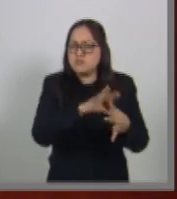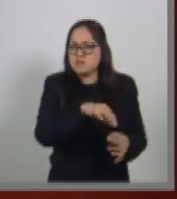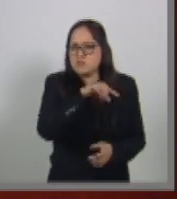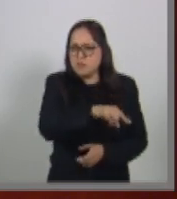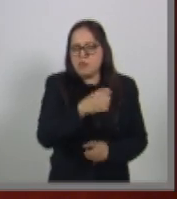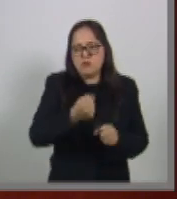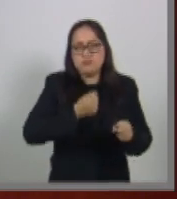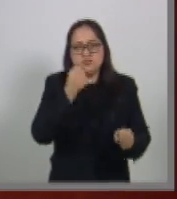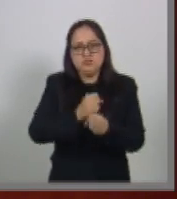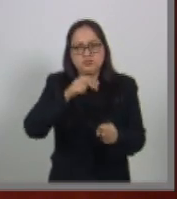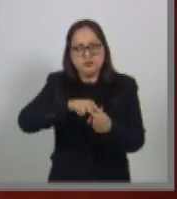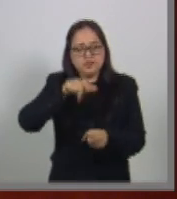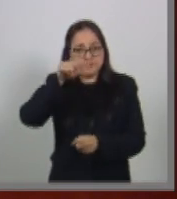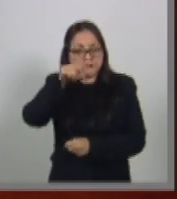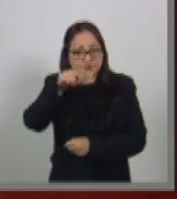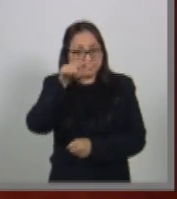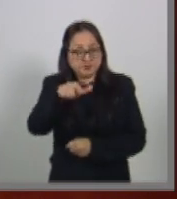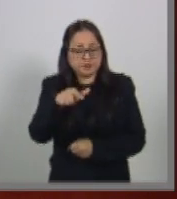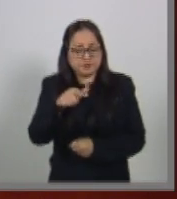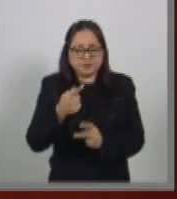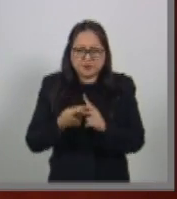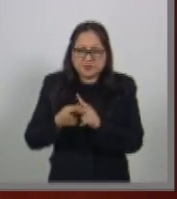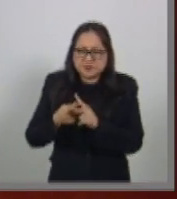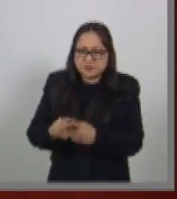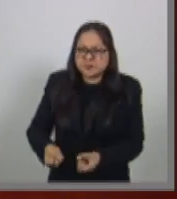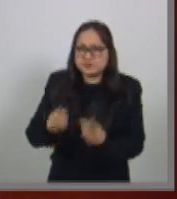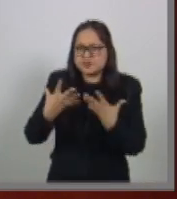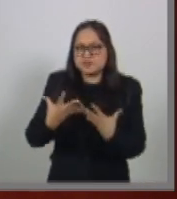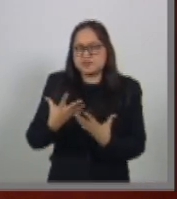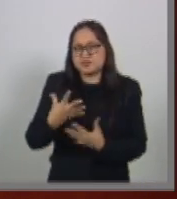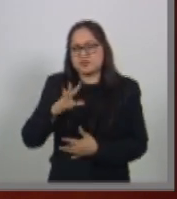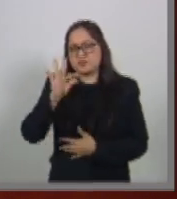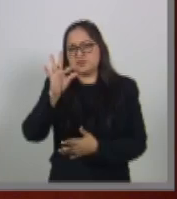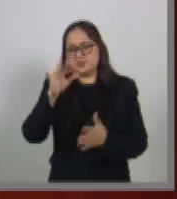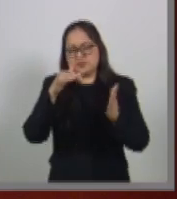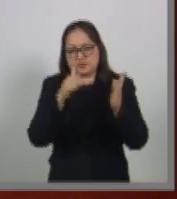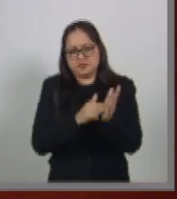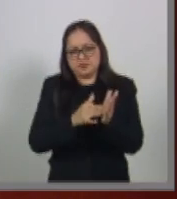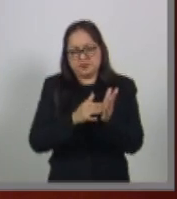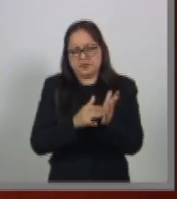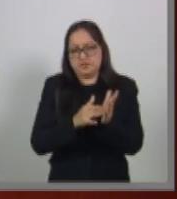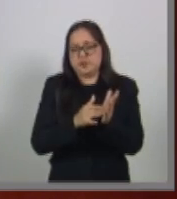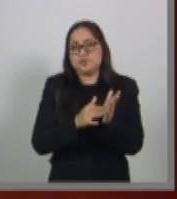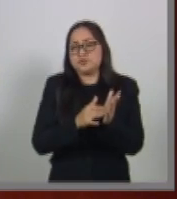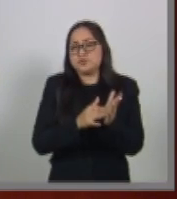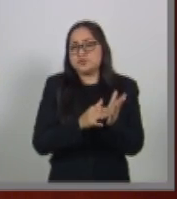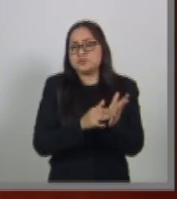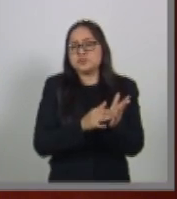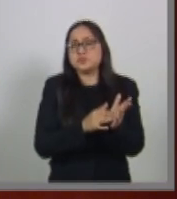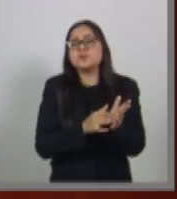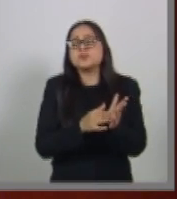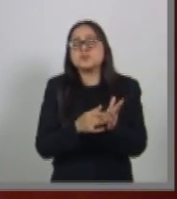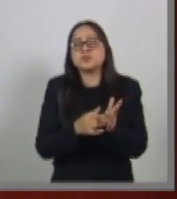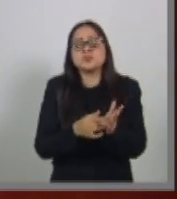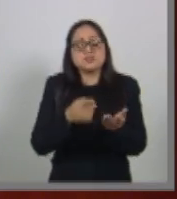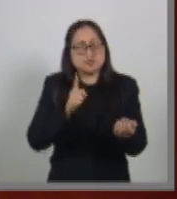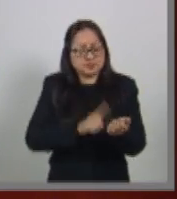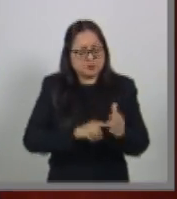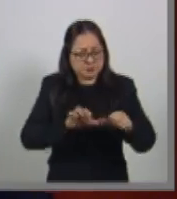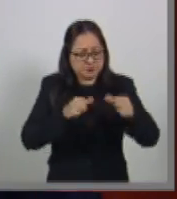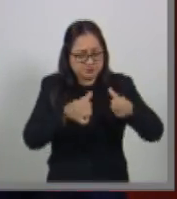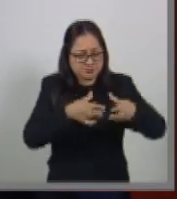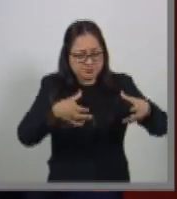en el 2017, se contabilizaron poco más de 40,000 organizaciones de la sociedad civil en el